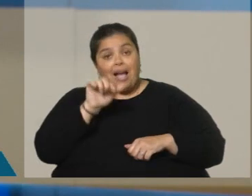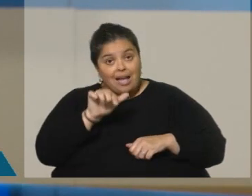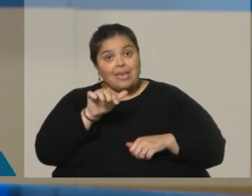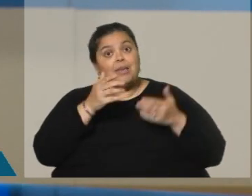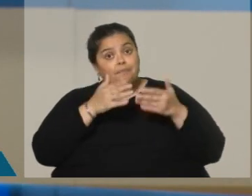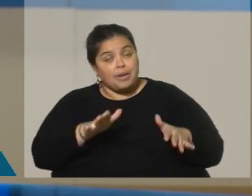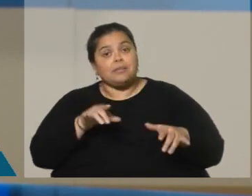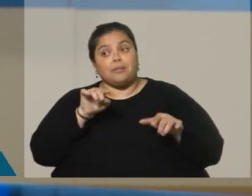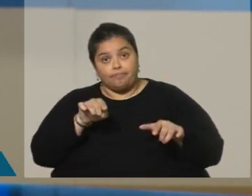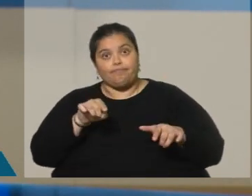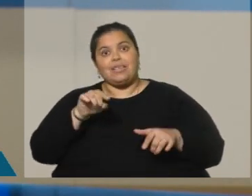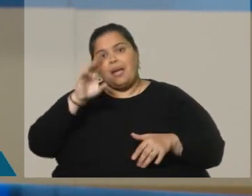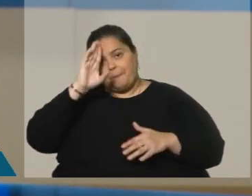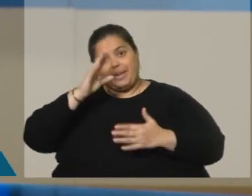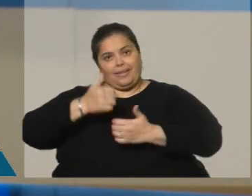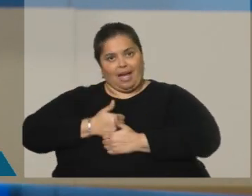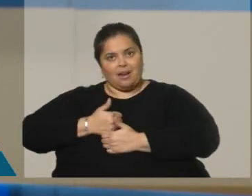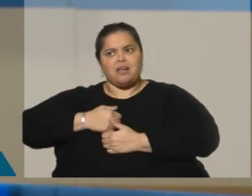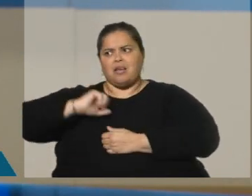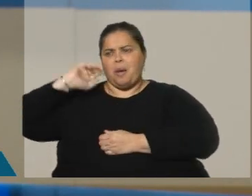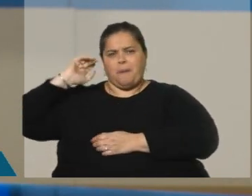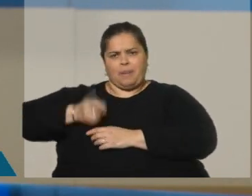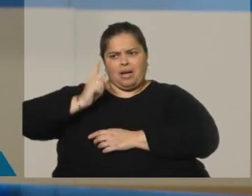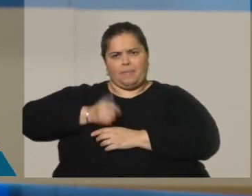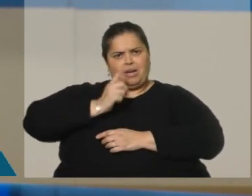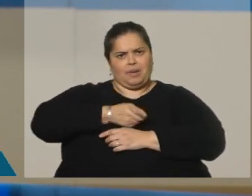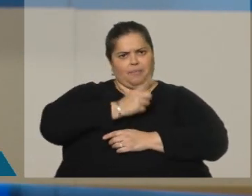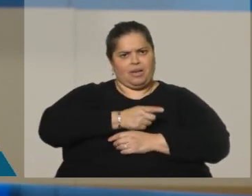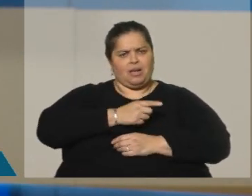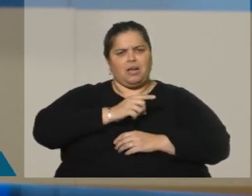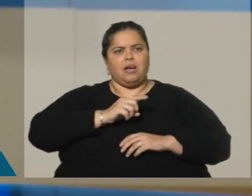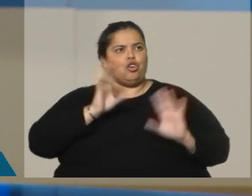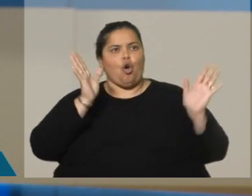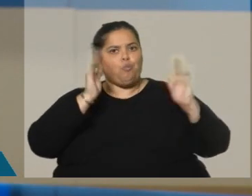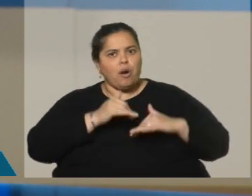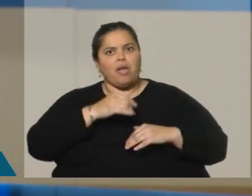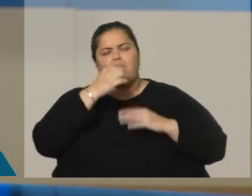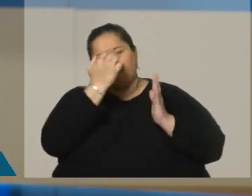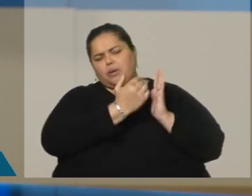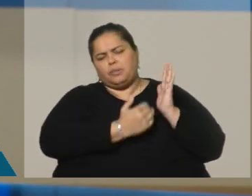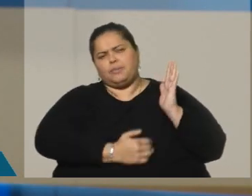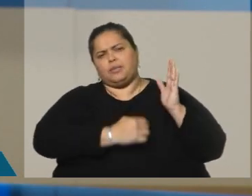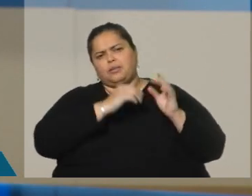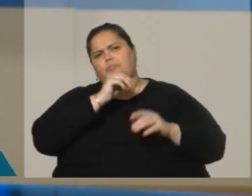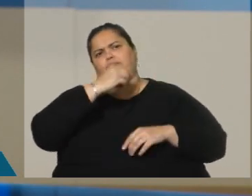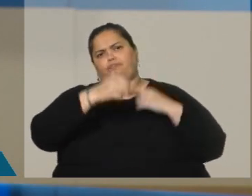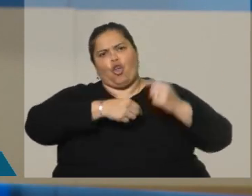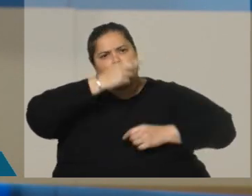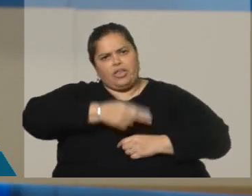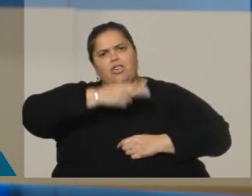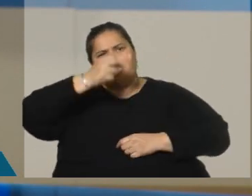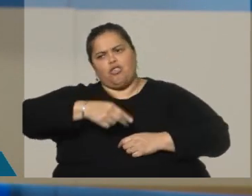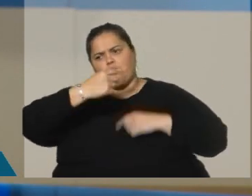medidas pronta de seguridad llevó a que hubiesen lugares de reclusión especiales para dirigentes de los